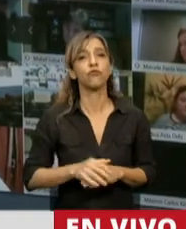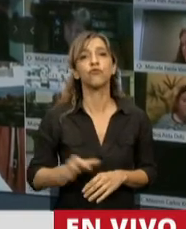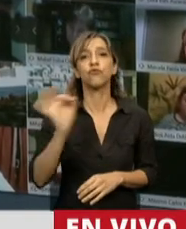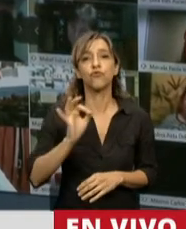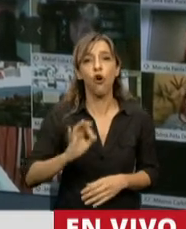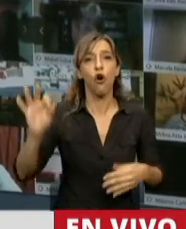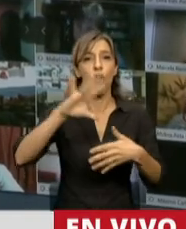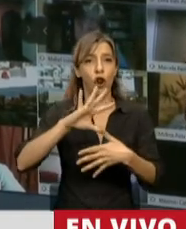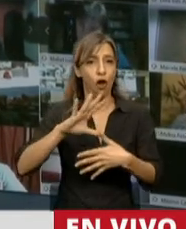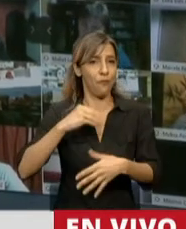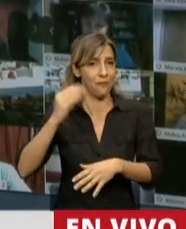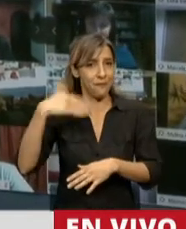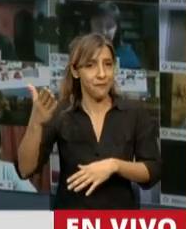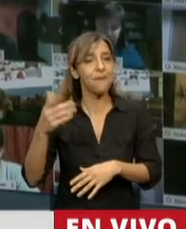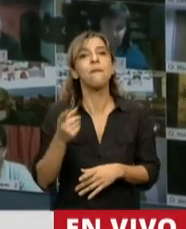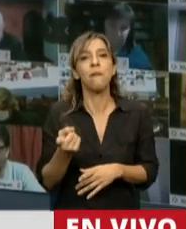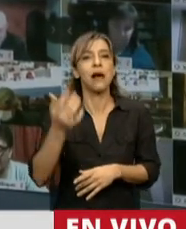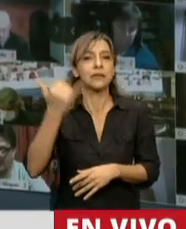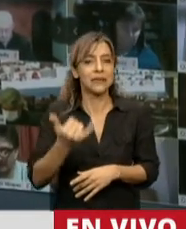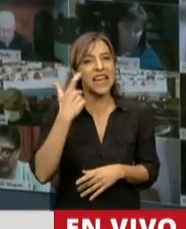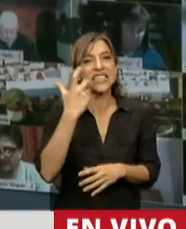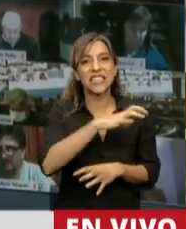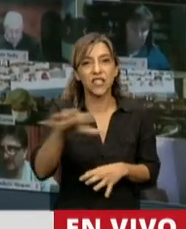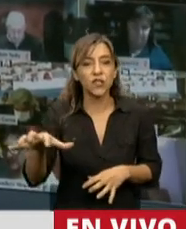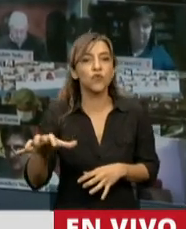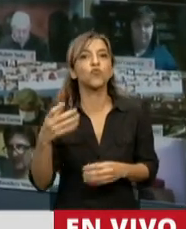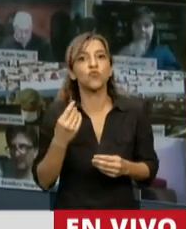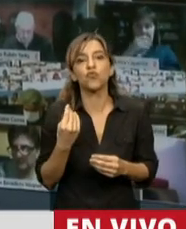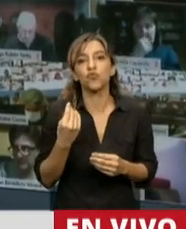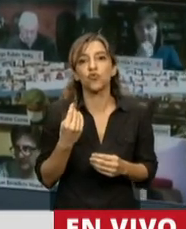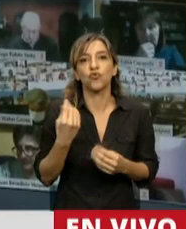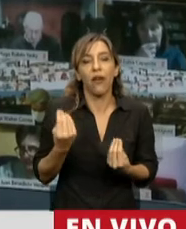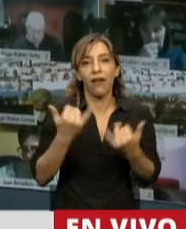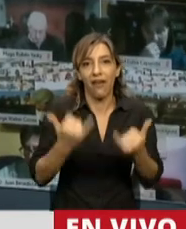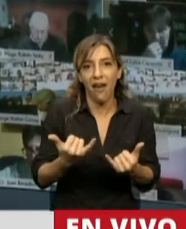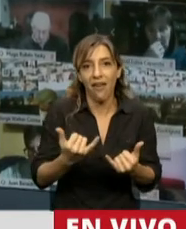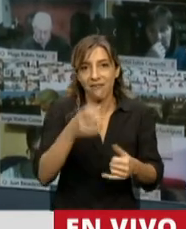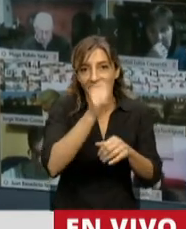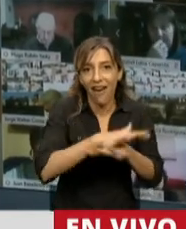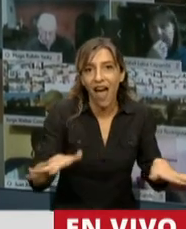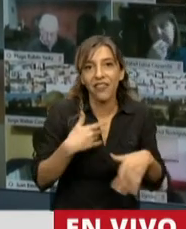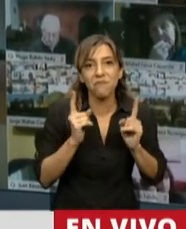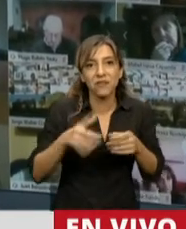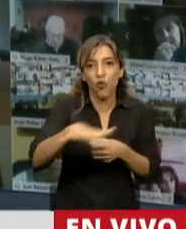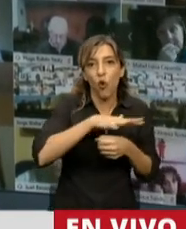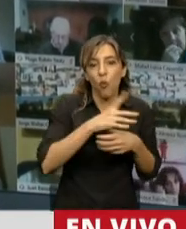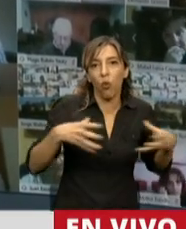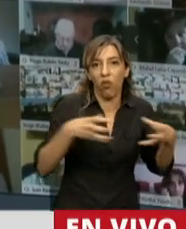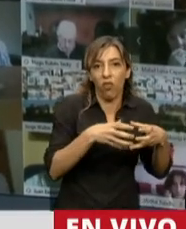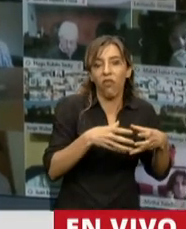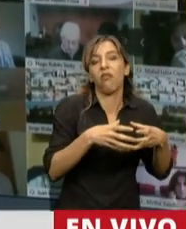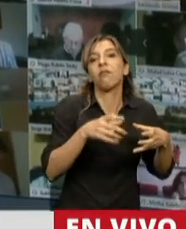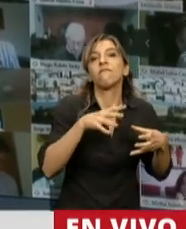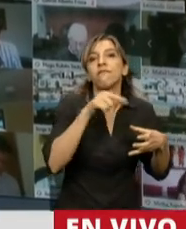de Zamora hay 60 instituciones que son jardines comunitarios y que tienen aproximadamente,